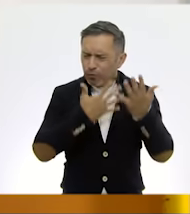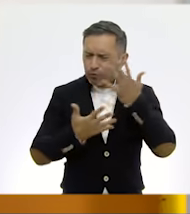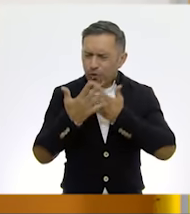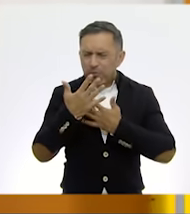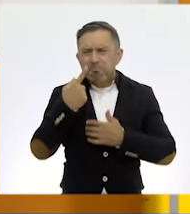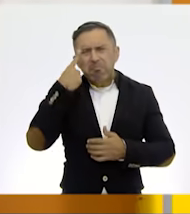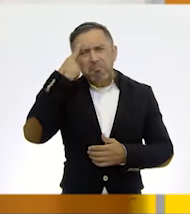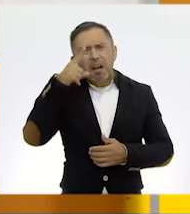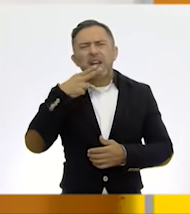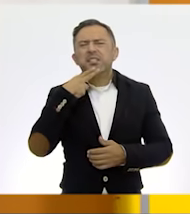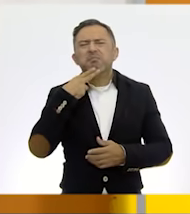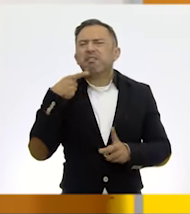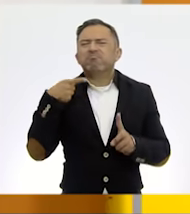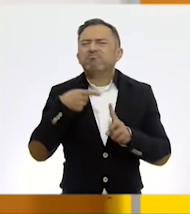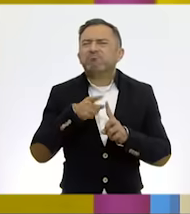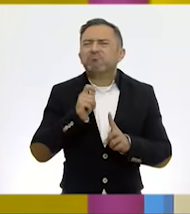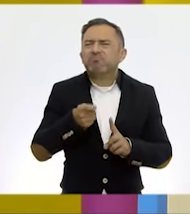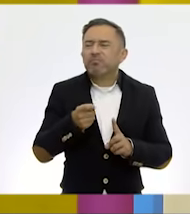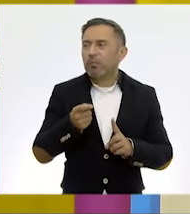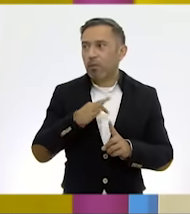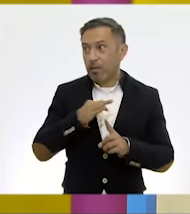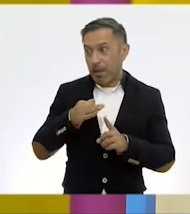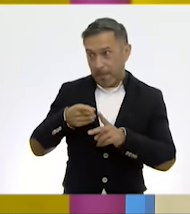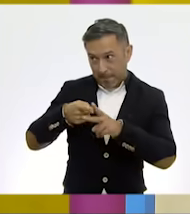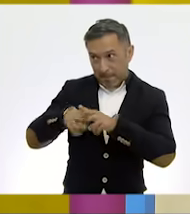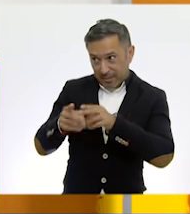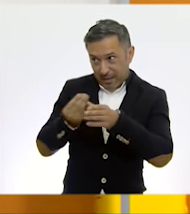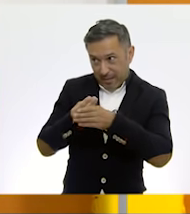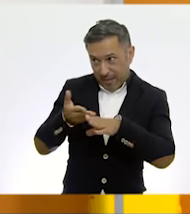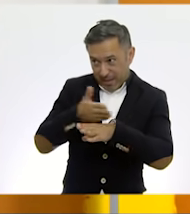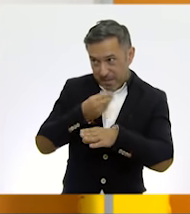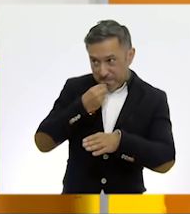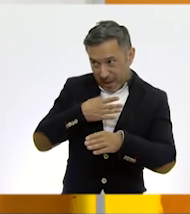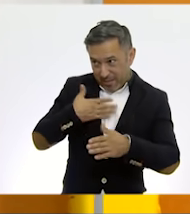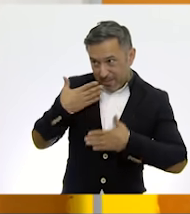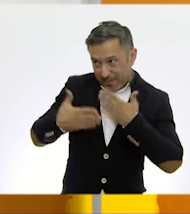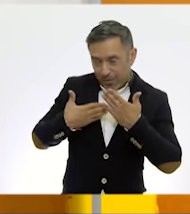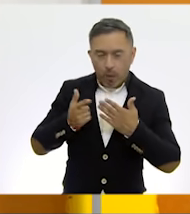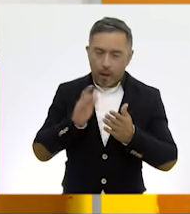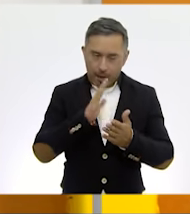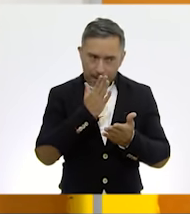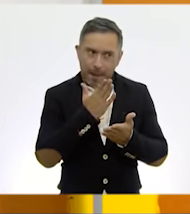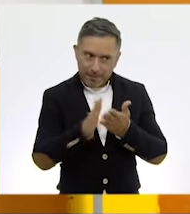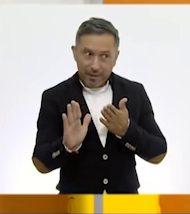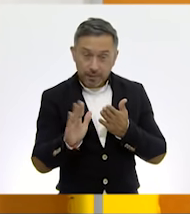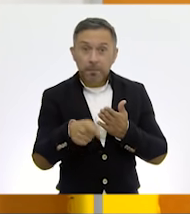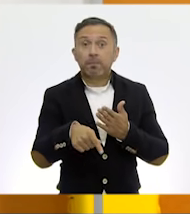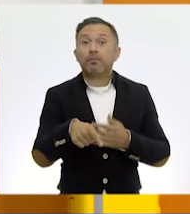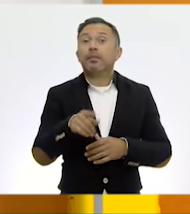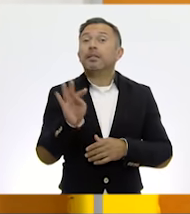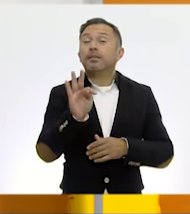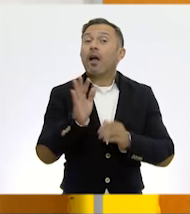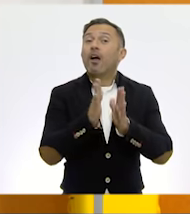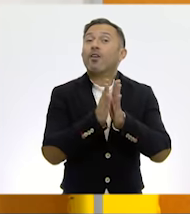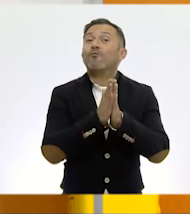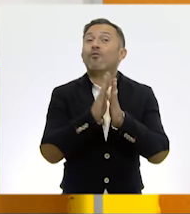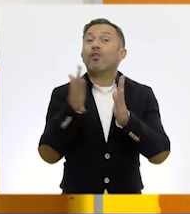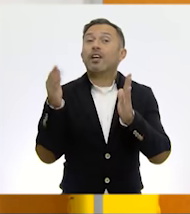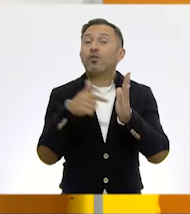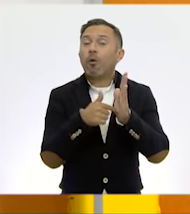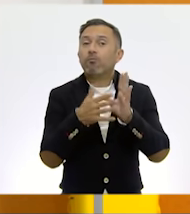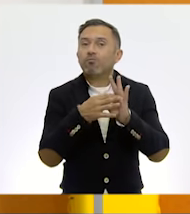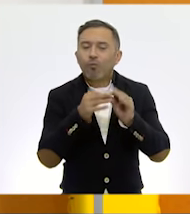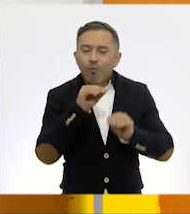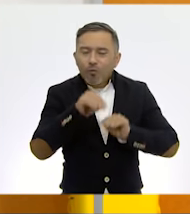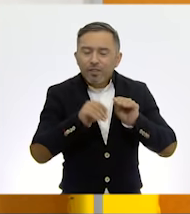para que lo jugáramos? Para divertirnos un poquito antes de comenzar la clase. Aparte, cuando nosotros trabajamos folletos, los folletos sirven para dar